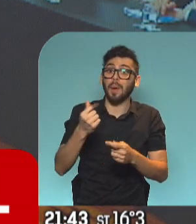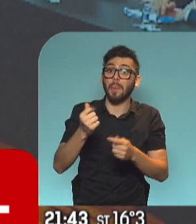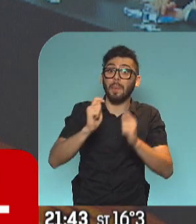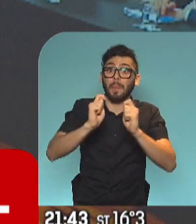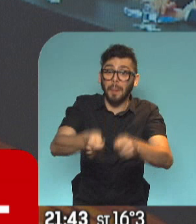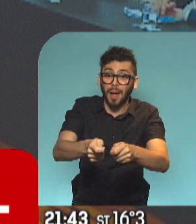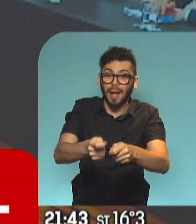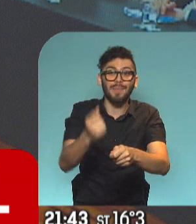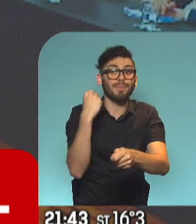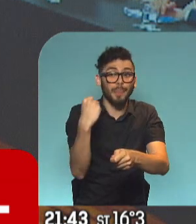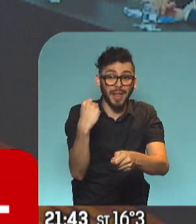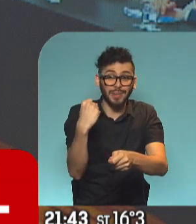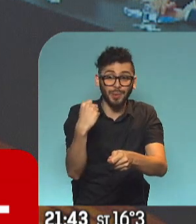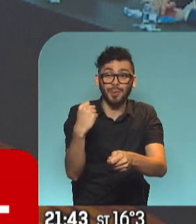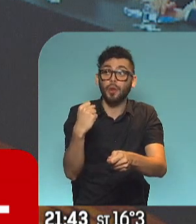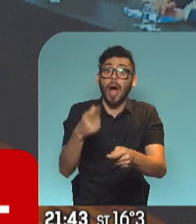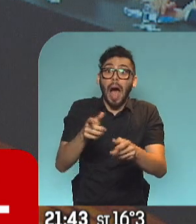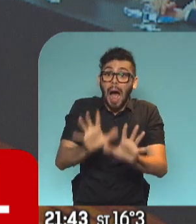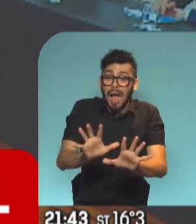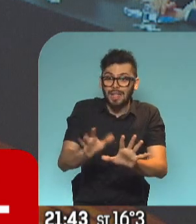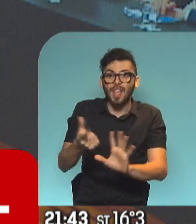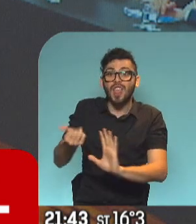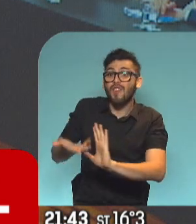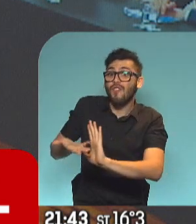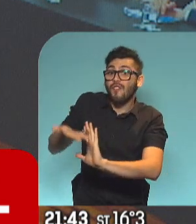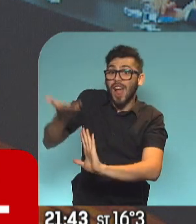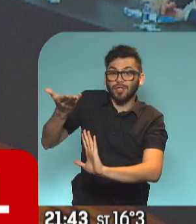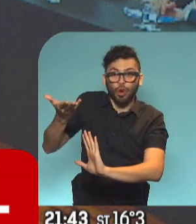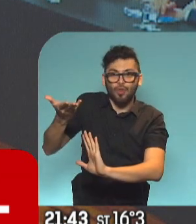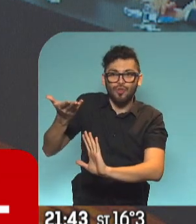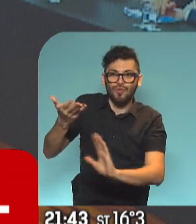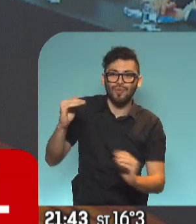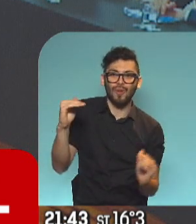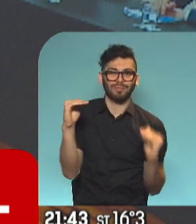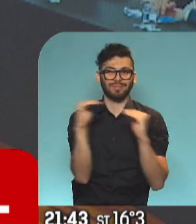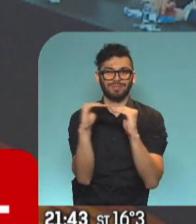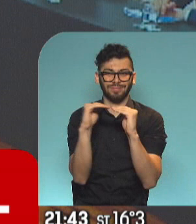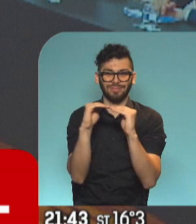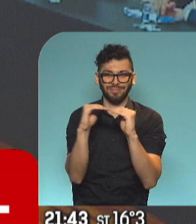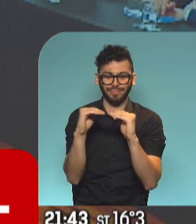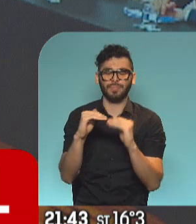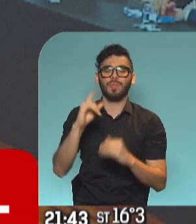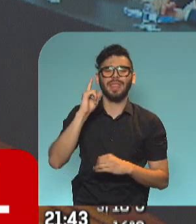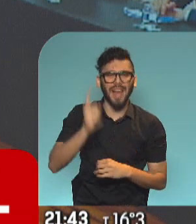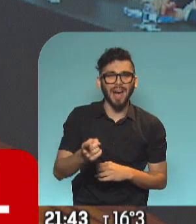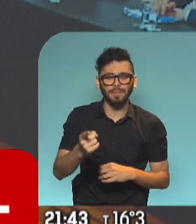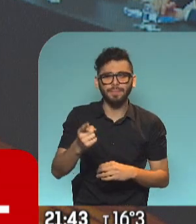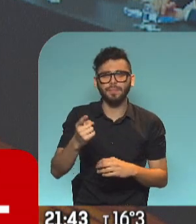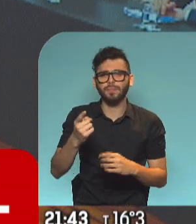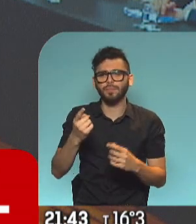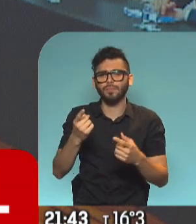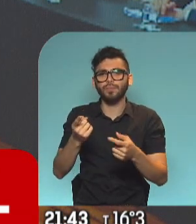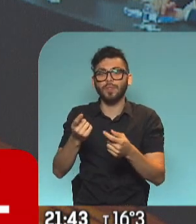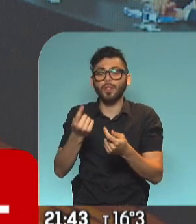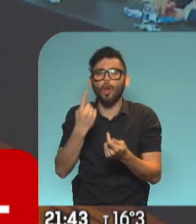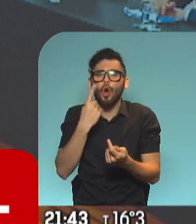eso justamente le gane a la inflación y no se quede detrás. Claro. Lo tercero es que también puedan controlar lo que tiene que ver